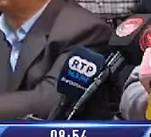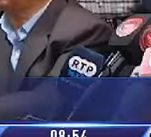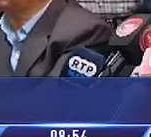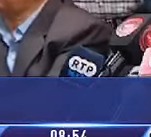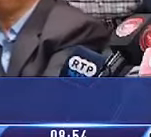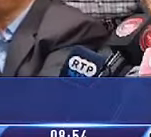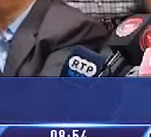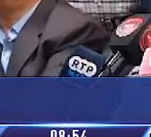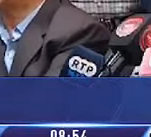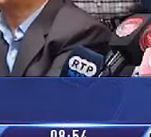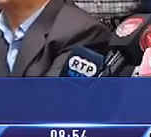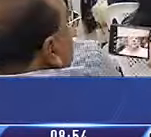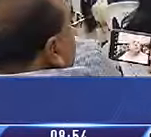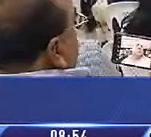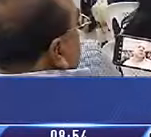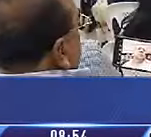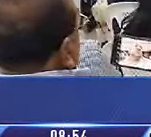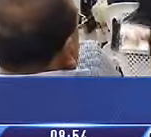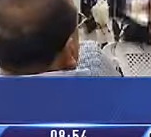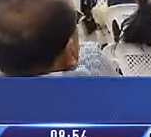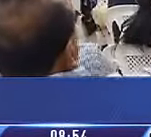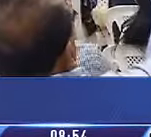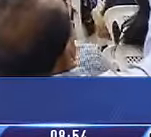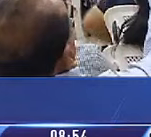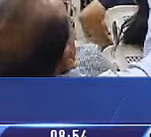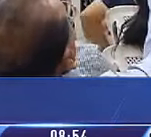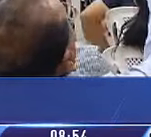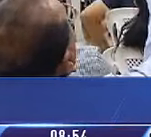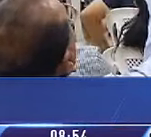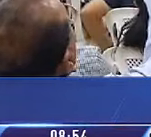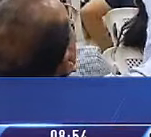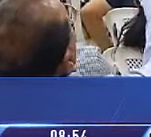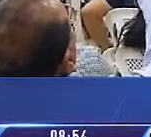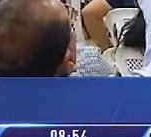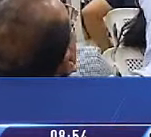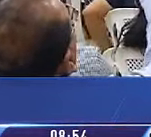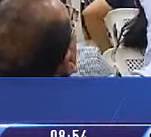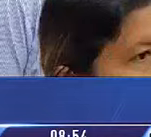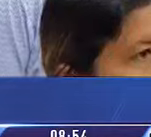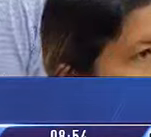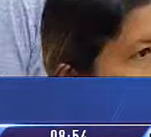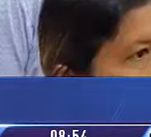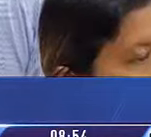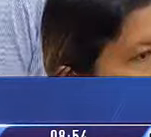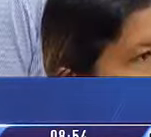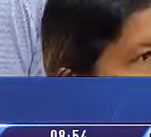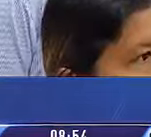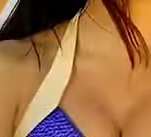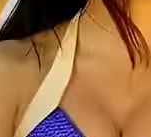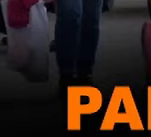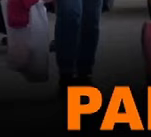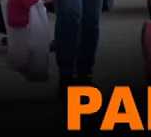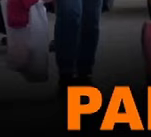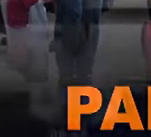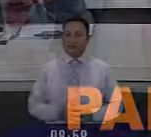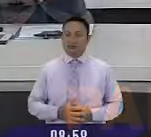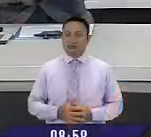de Transporte Público anunció un silencio de motores. ¿De qué se trata esto? Ya le contamos, ya venimos.